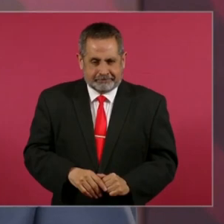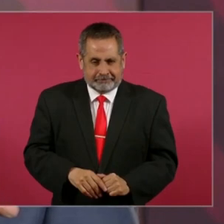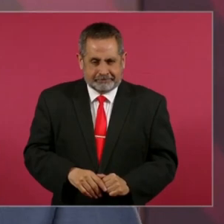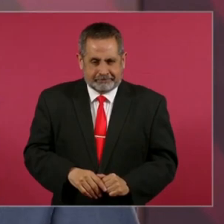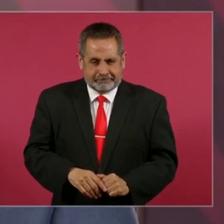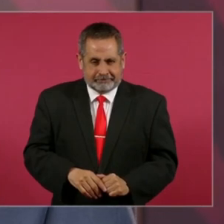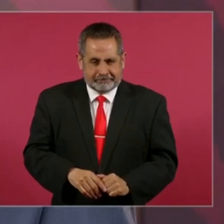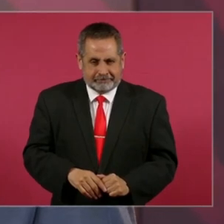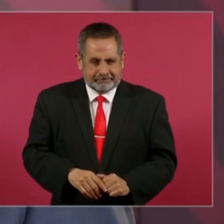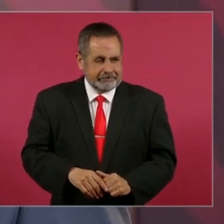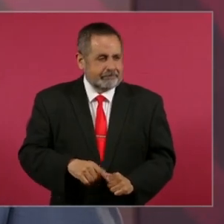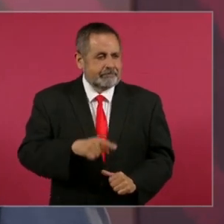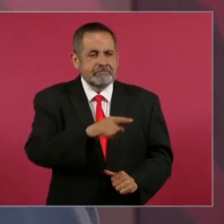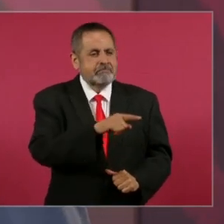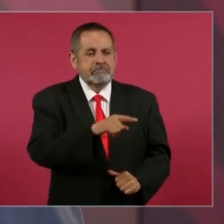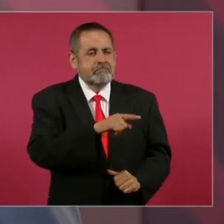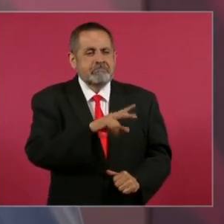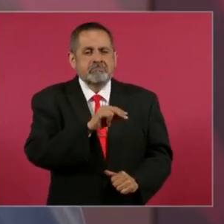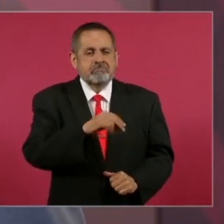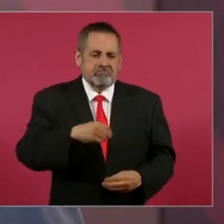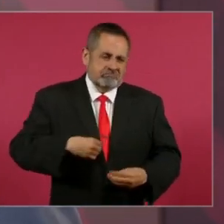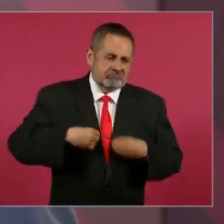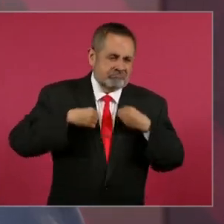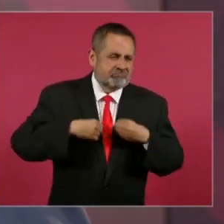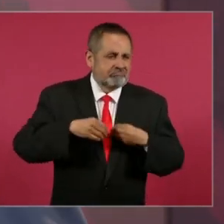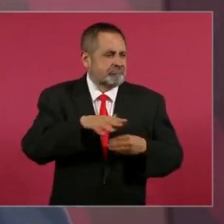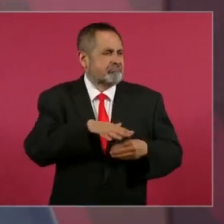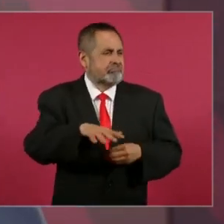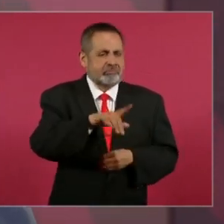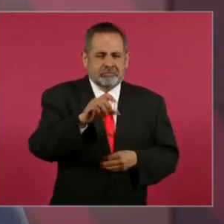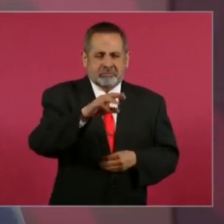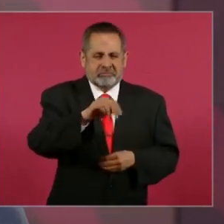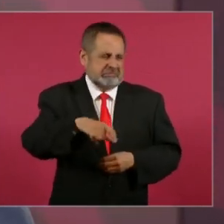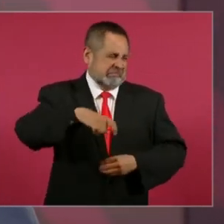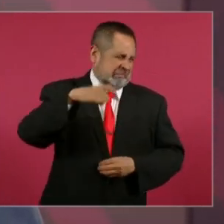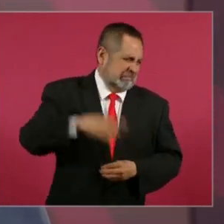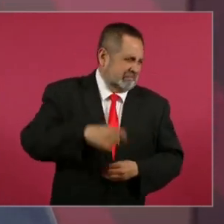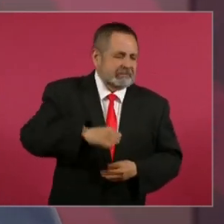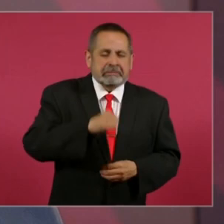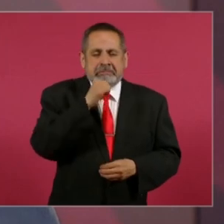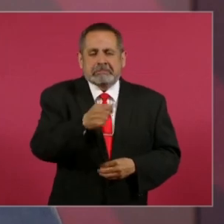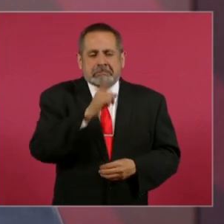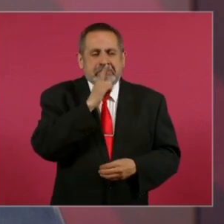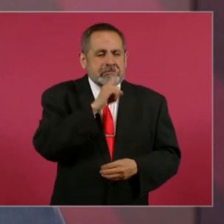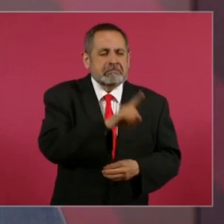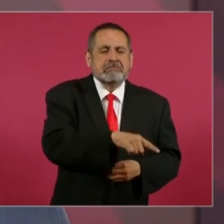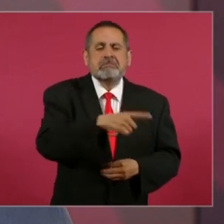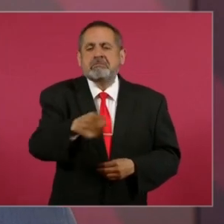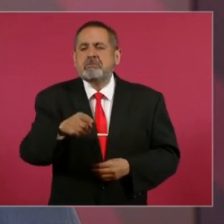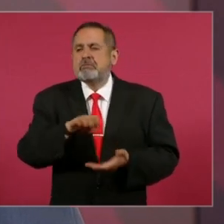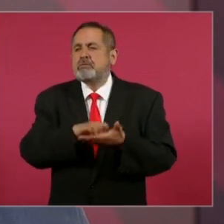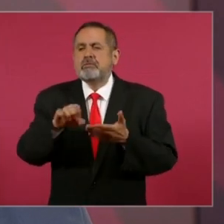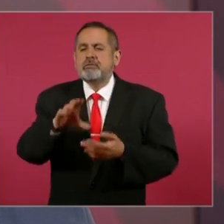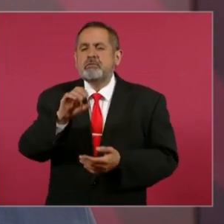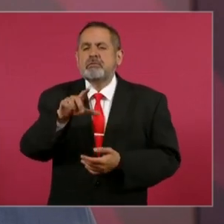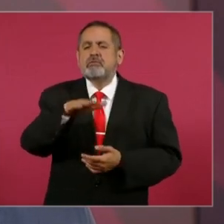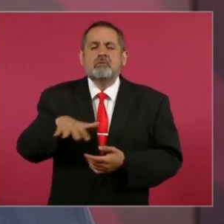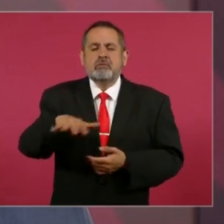Ni siquiera están en las Lomas, pues. Hay más en la del Valle,